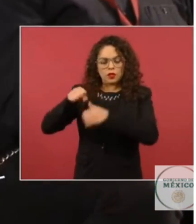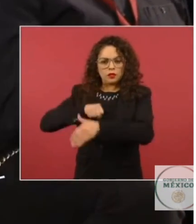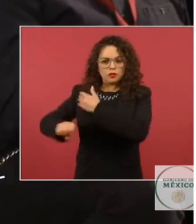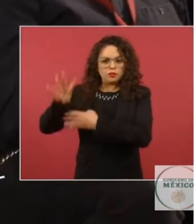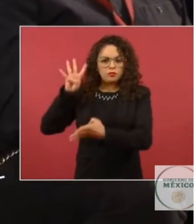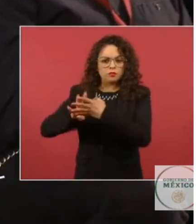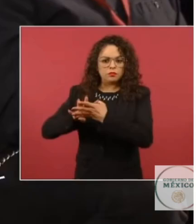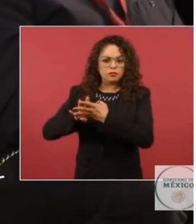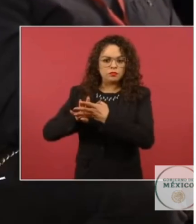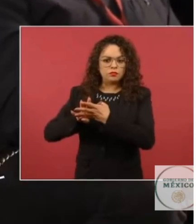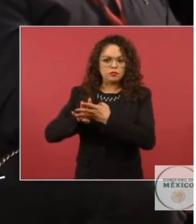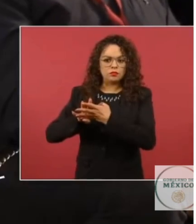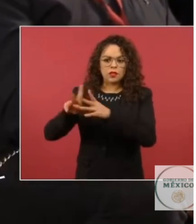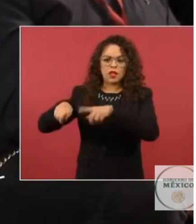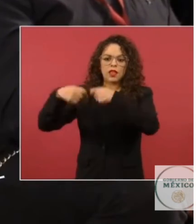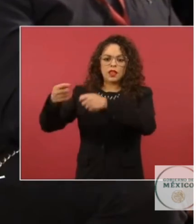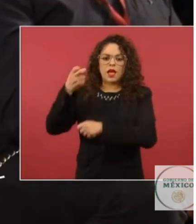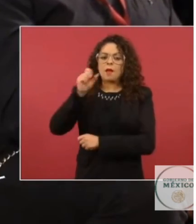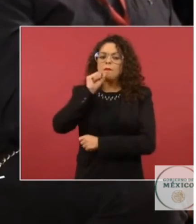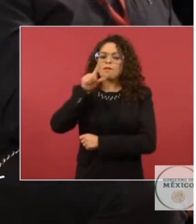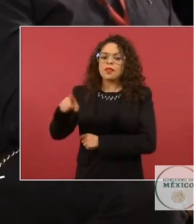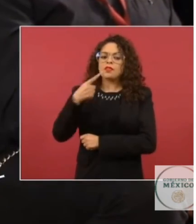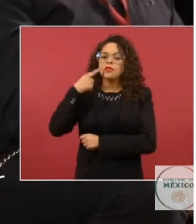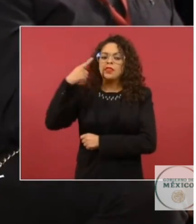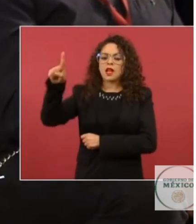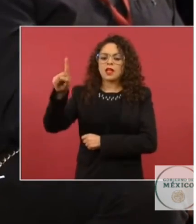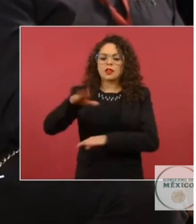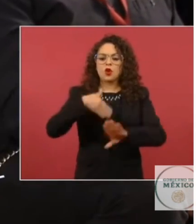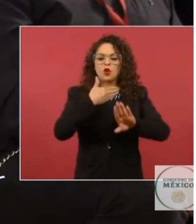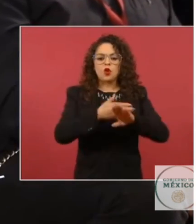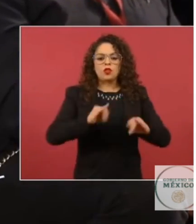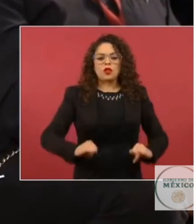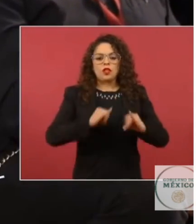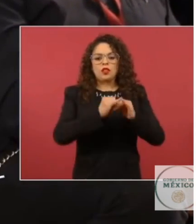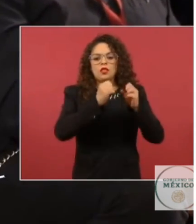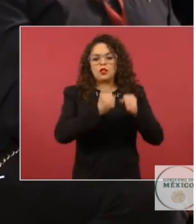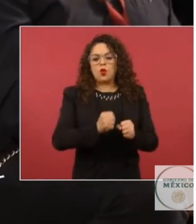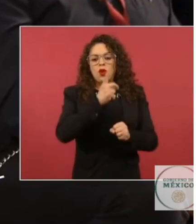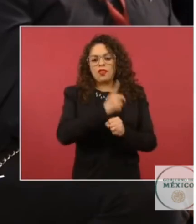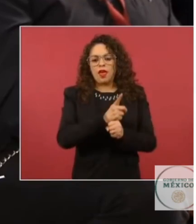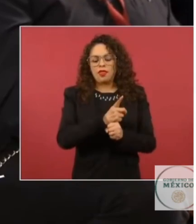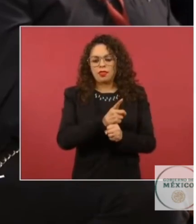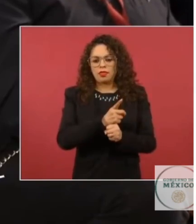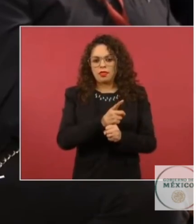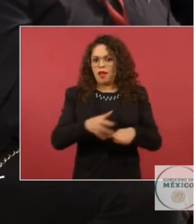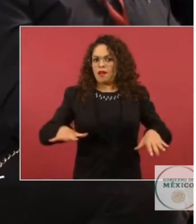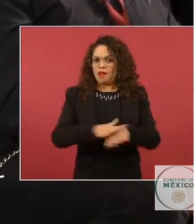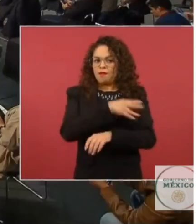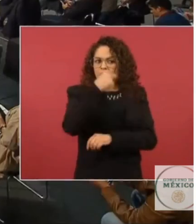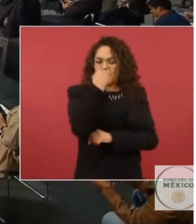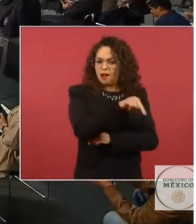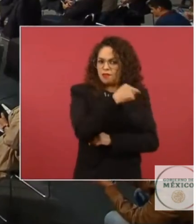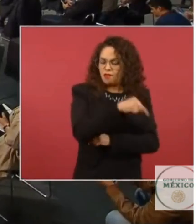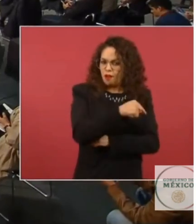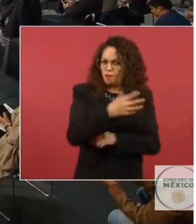el mismo delito contra las instituciones de seguridad pública, es decir, lo cambiaron. Pedirle su opinión al